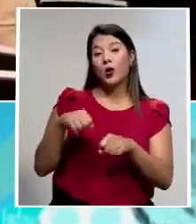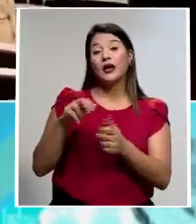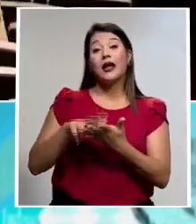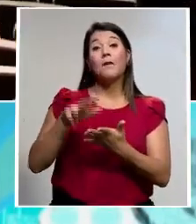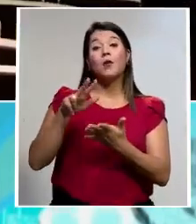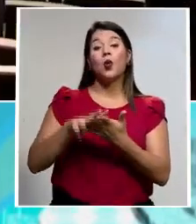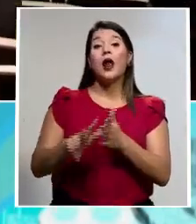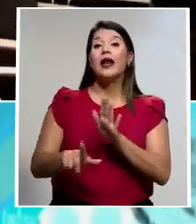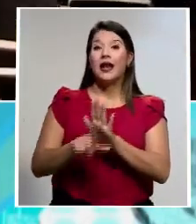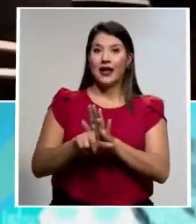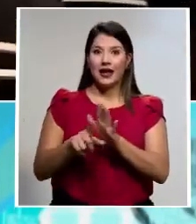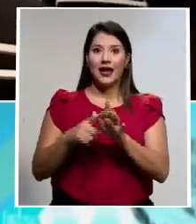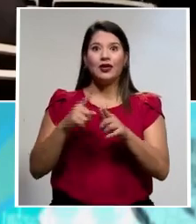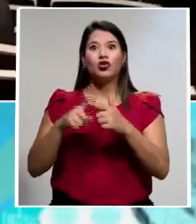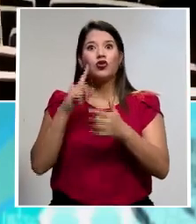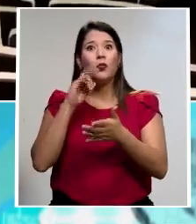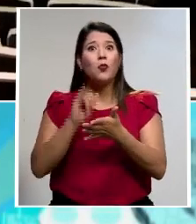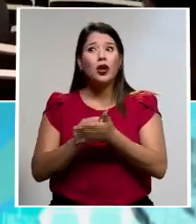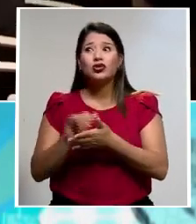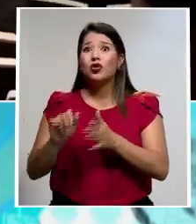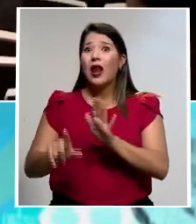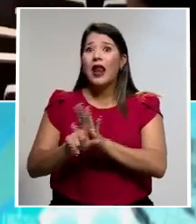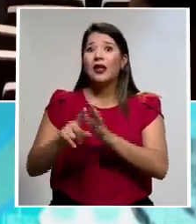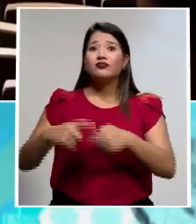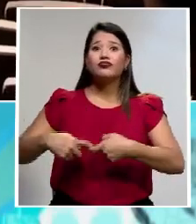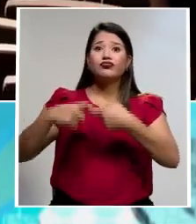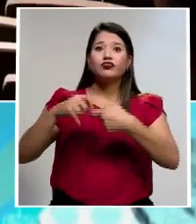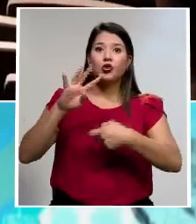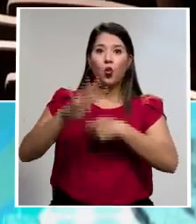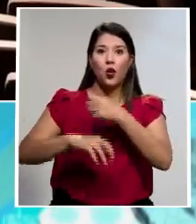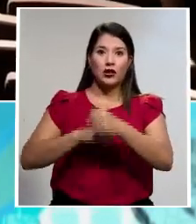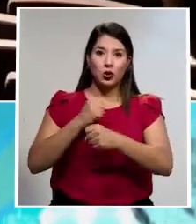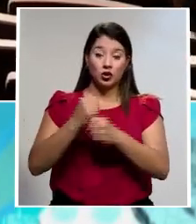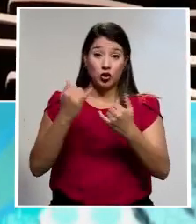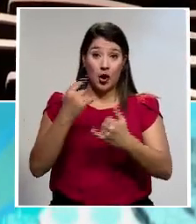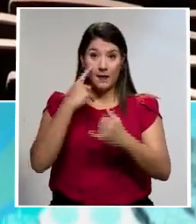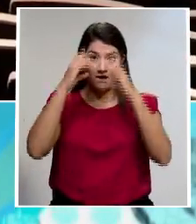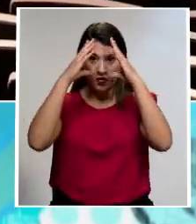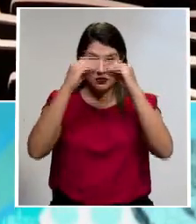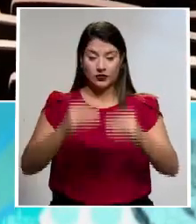funcionamiento, es que está ahí varada desde hace 4 años. Veamos la siguiente información.